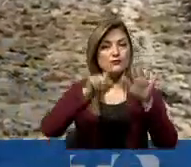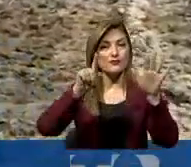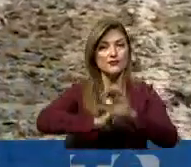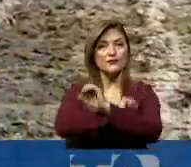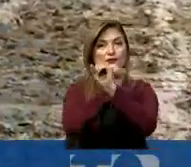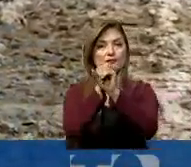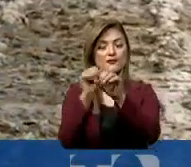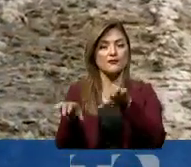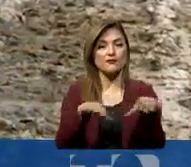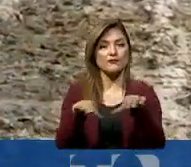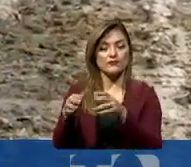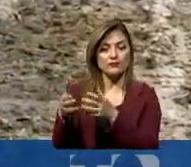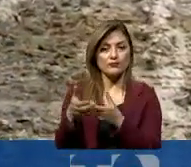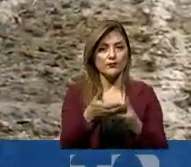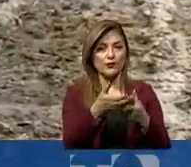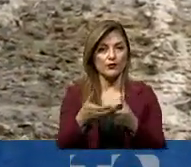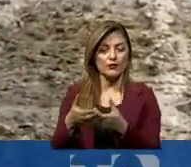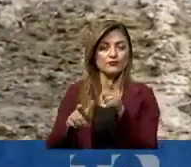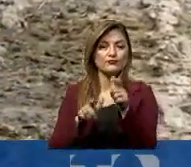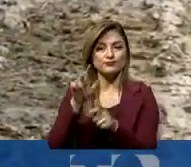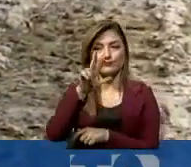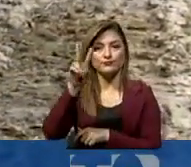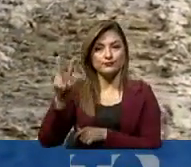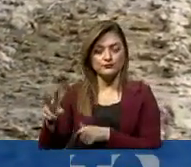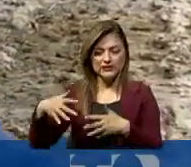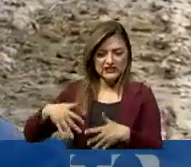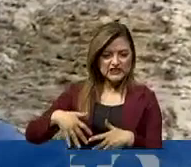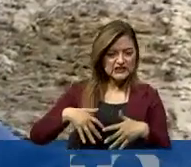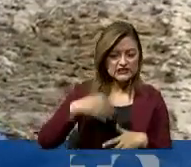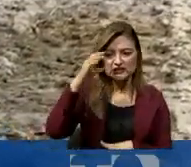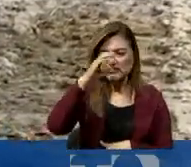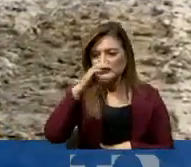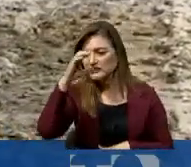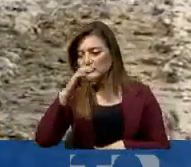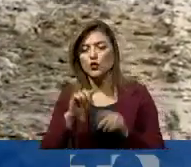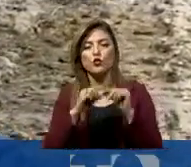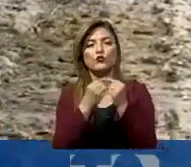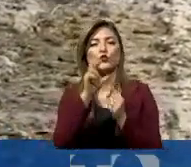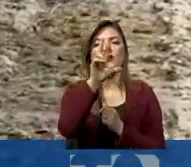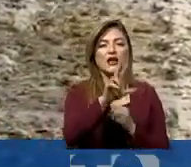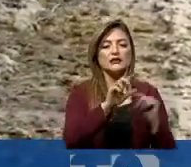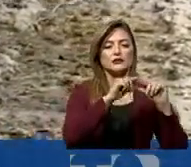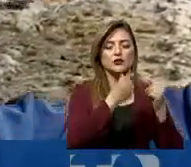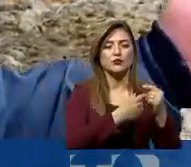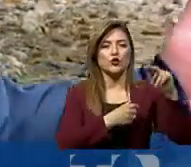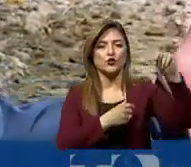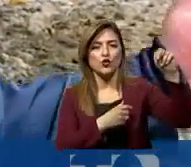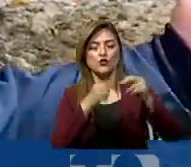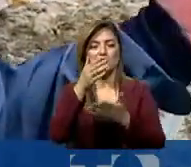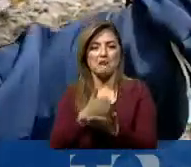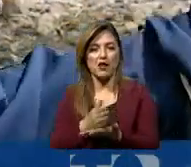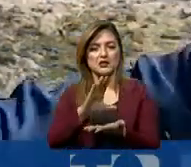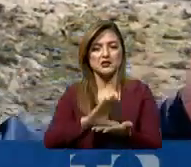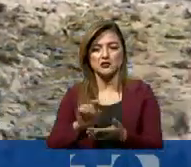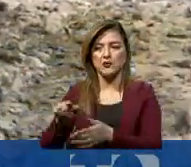nosotros activamos como cuerpo de bomberos amos con 32 personas justamente en el sector estamos con tres grupos en la estancia norte en parte intermedia